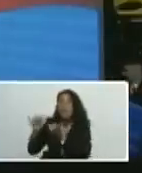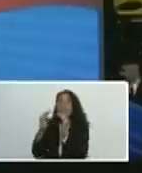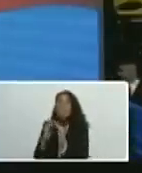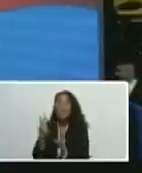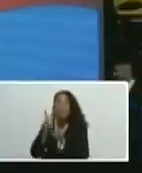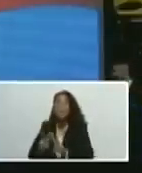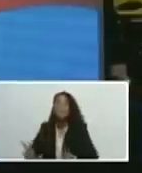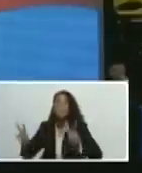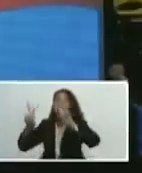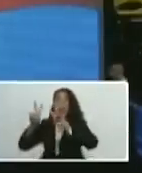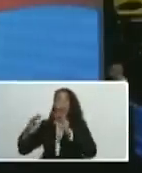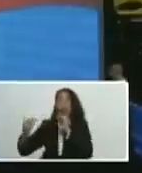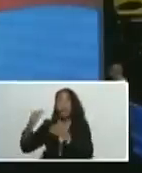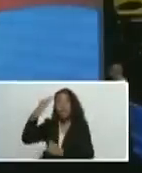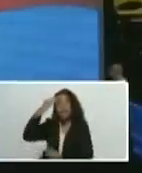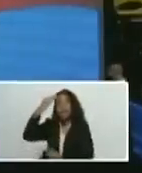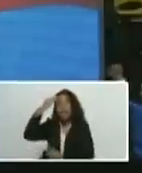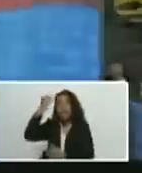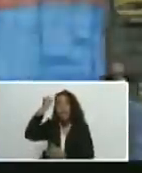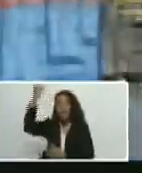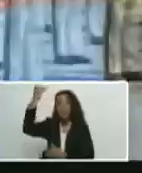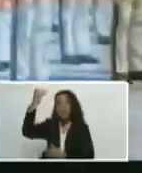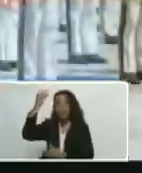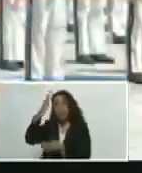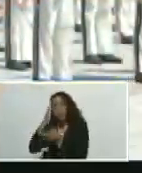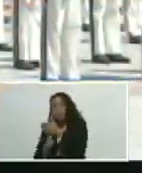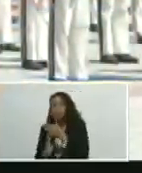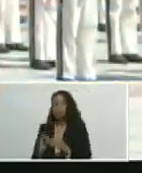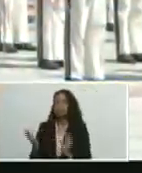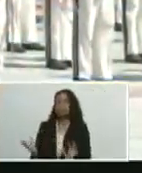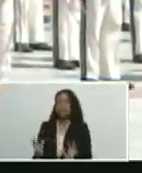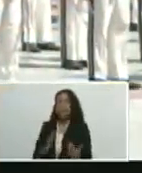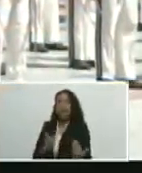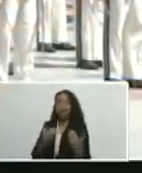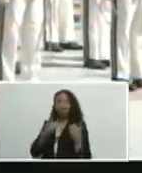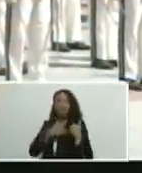valores, el saber y la honestidad.